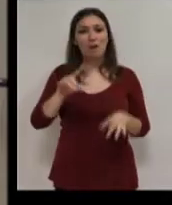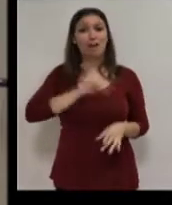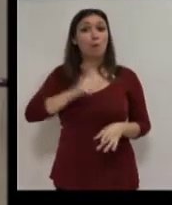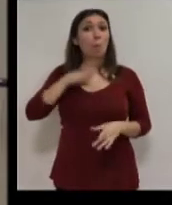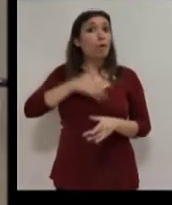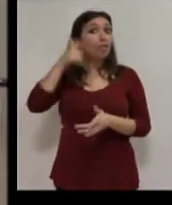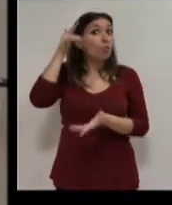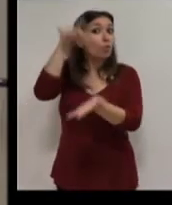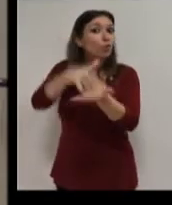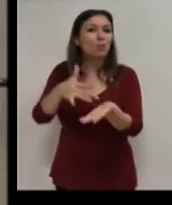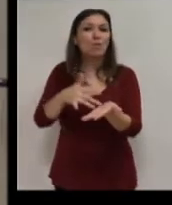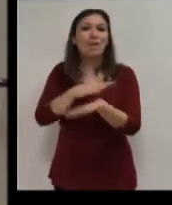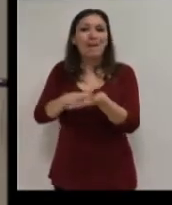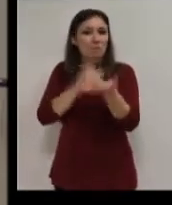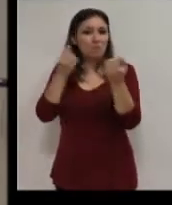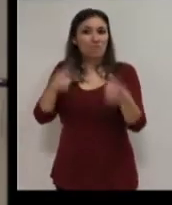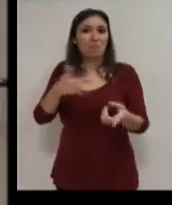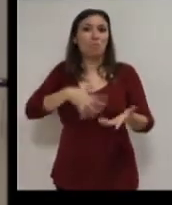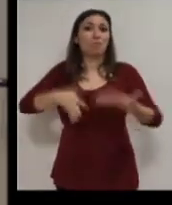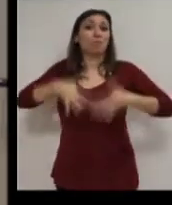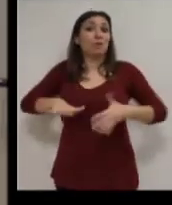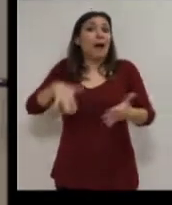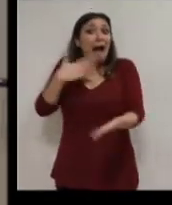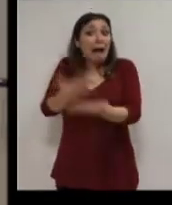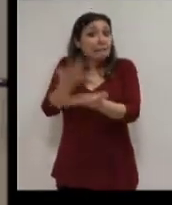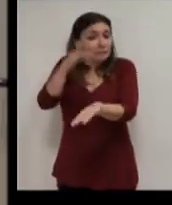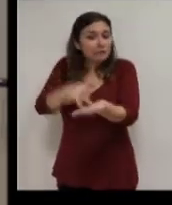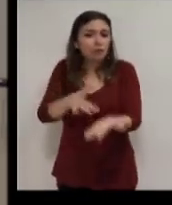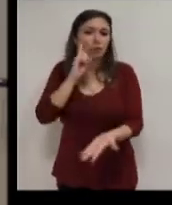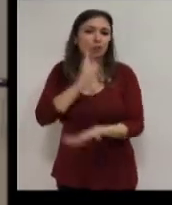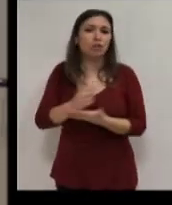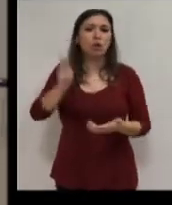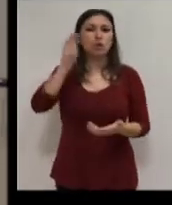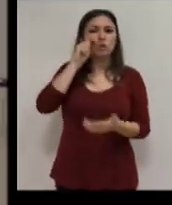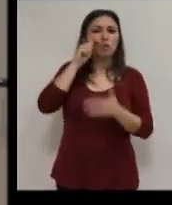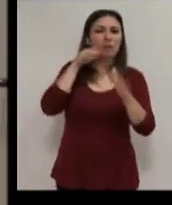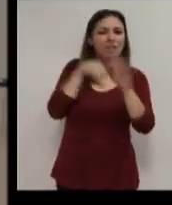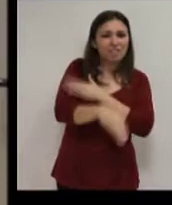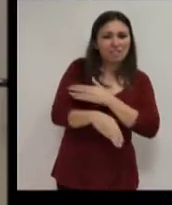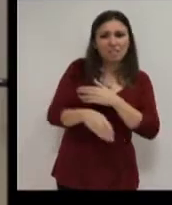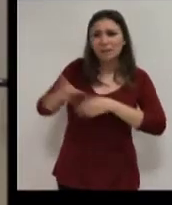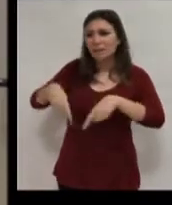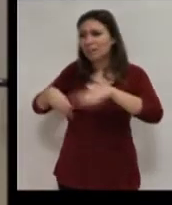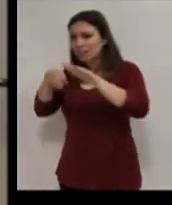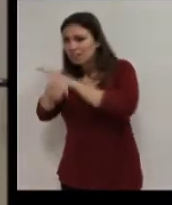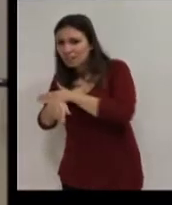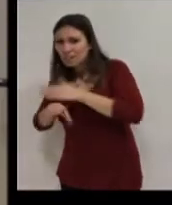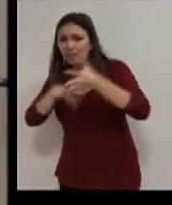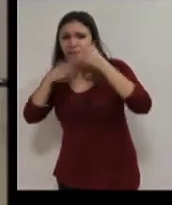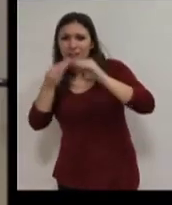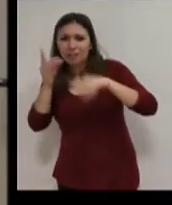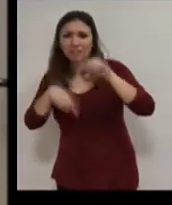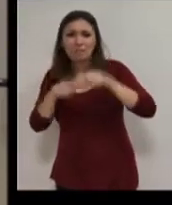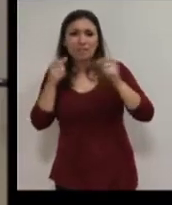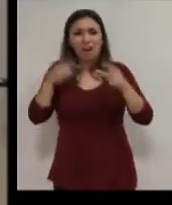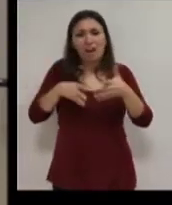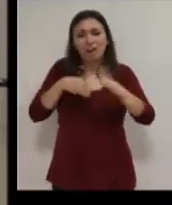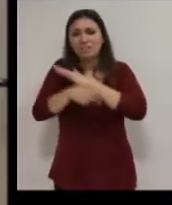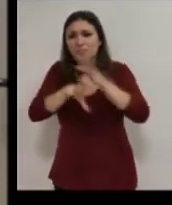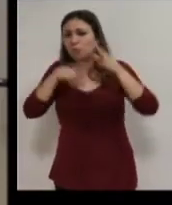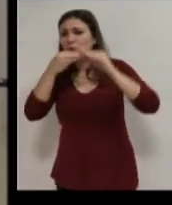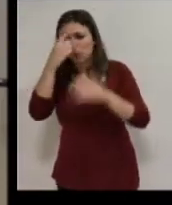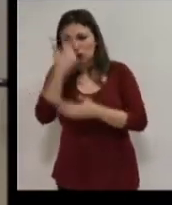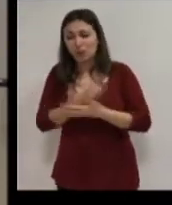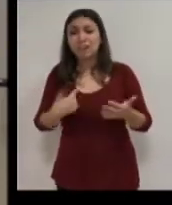¿no? Pero lo tenemos que estar diciendo constantemente, esto de que, entonces yo no sé si es turismo accesible y transporte, turismo y transporte accesible, turismo